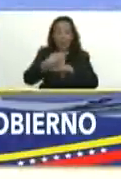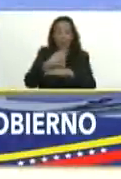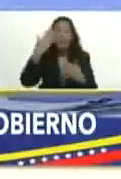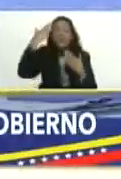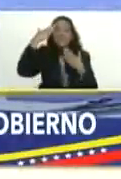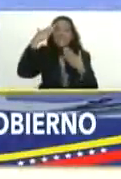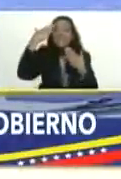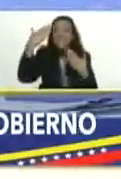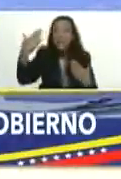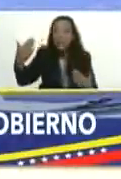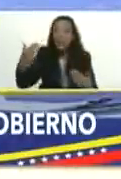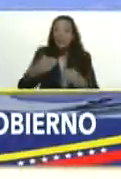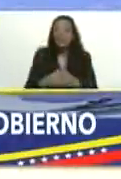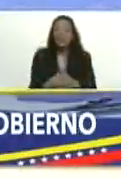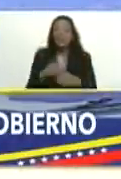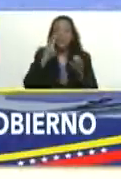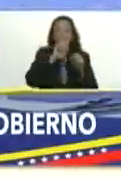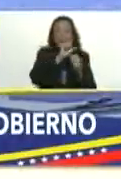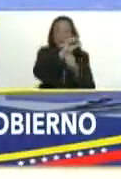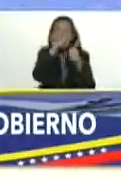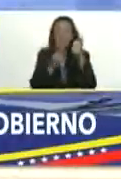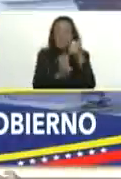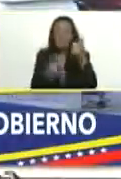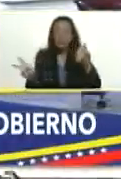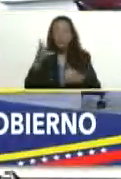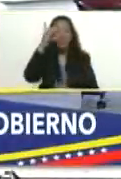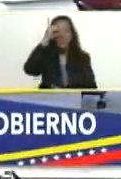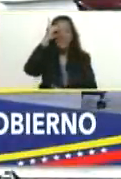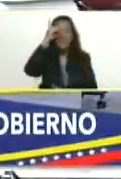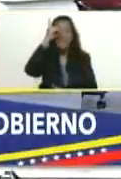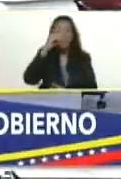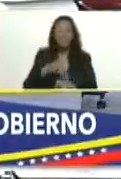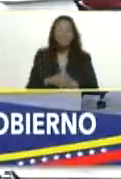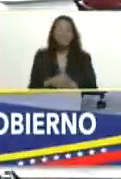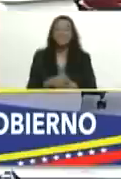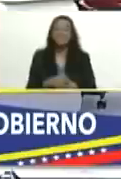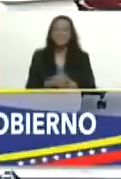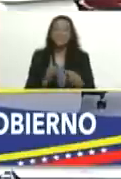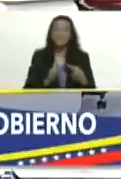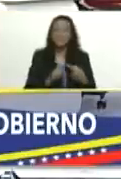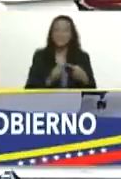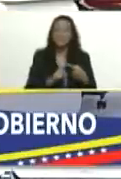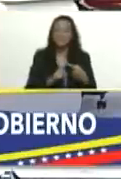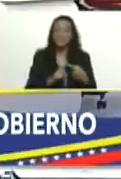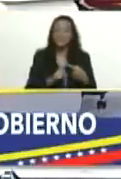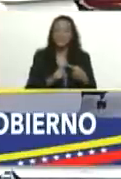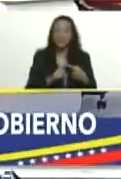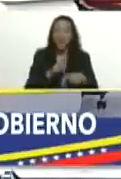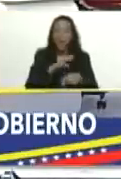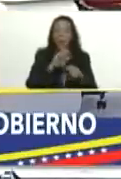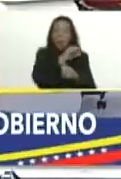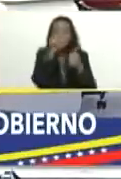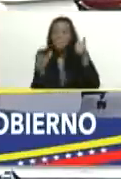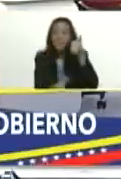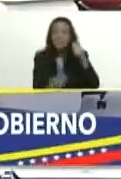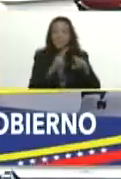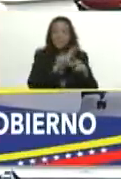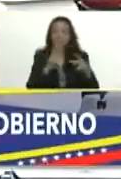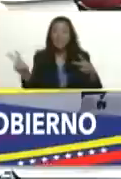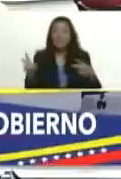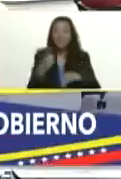compañeras, la vicepresidenta ejecutiva Delcy Rodríguez Gómez, los vicepresidentes de